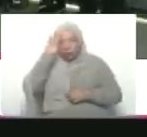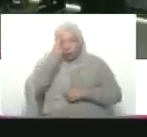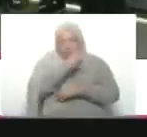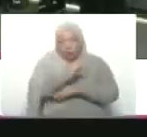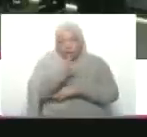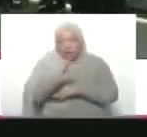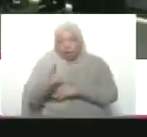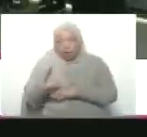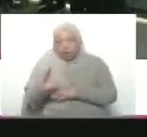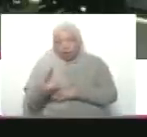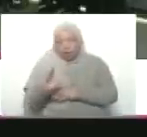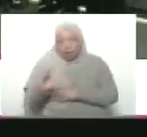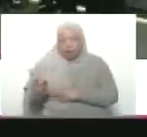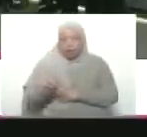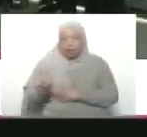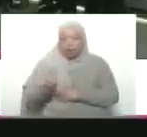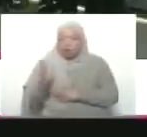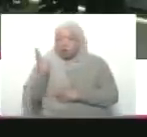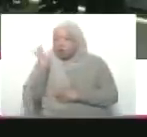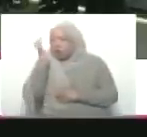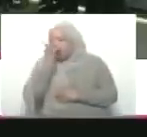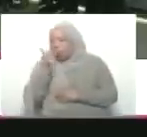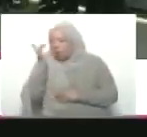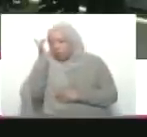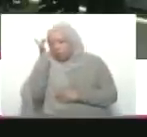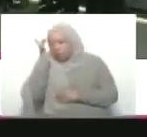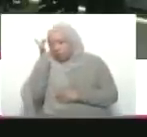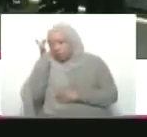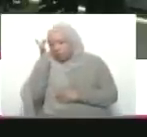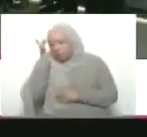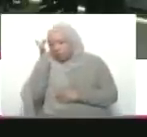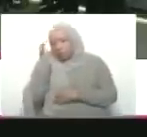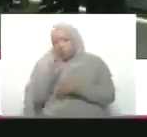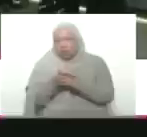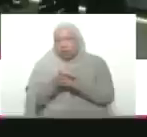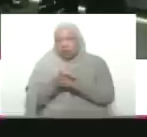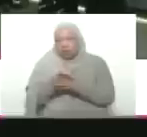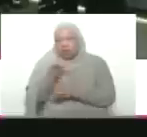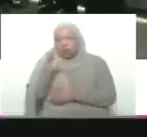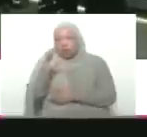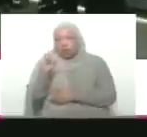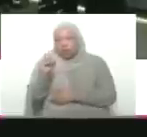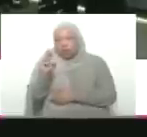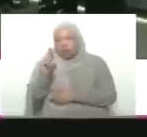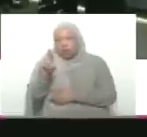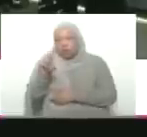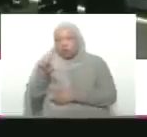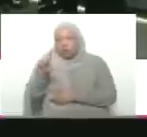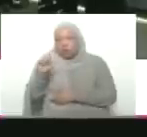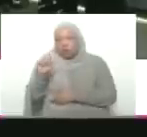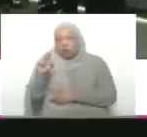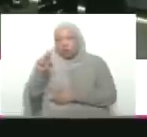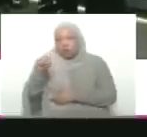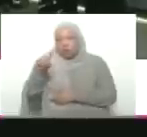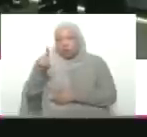venezolana Cari y afrovenezolana Orlando poleo te acuerd par